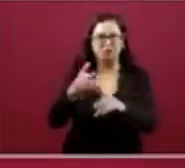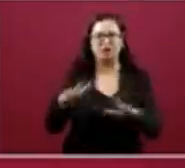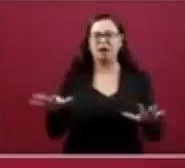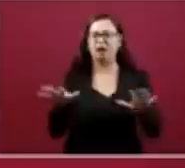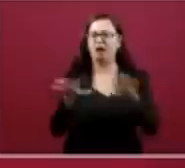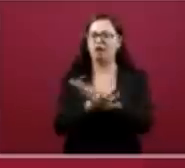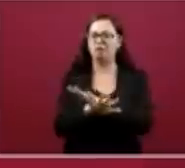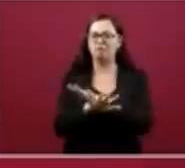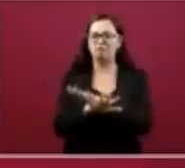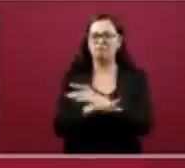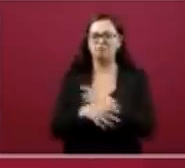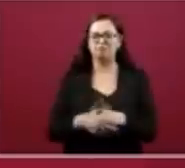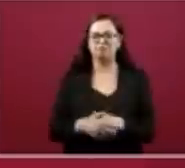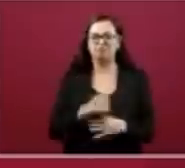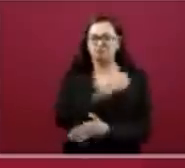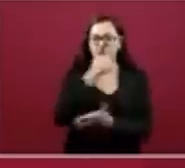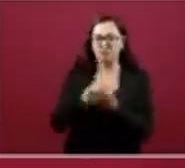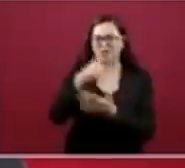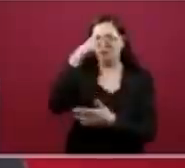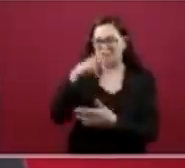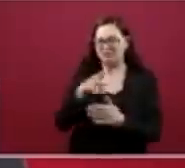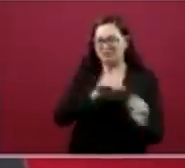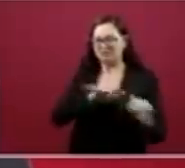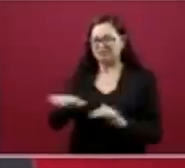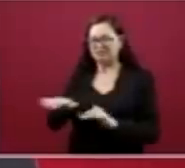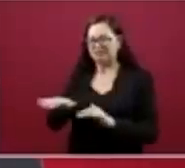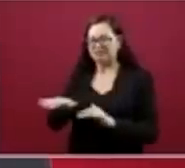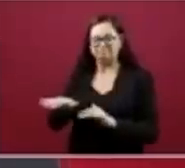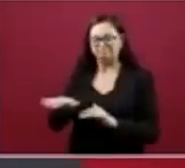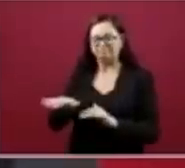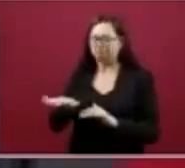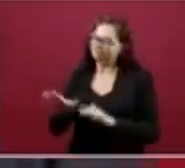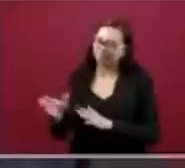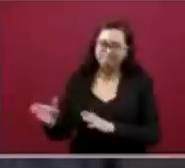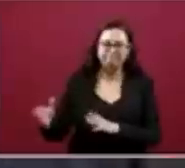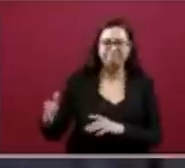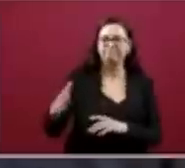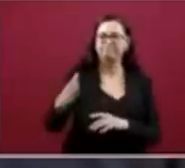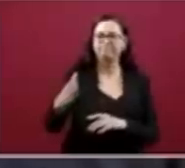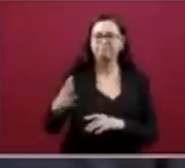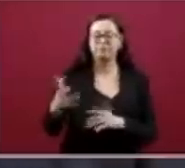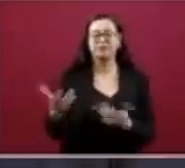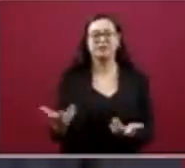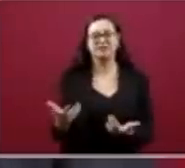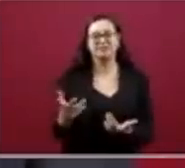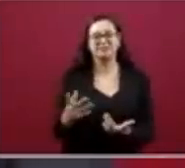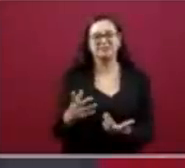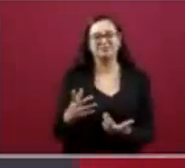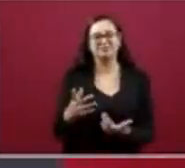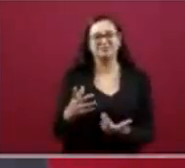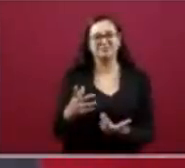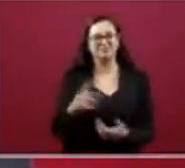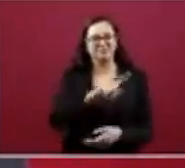no entrar a la Ciudad de México. Y además, cuando lo están condenando,